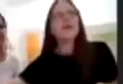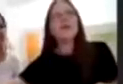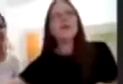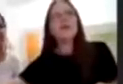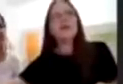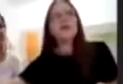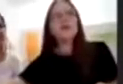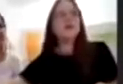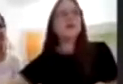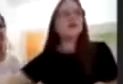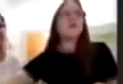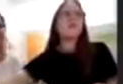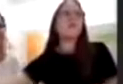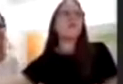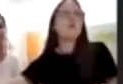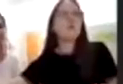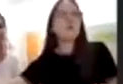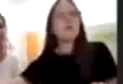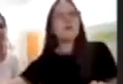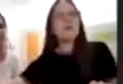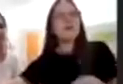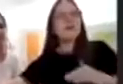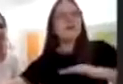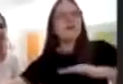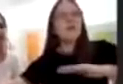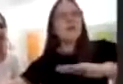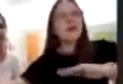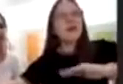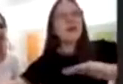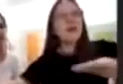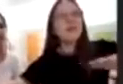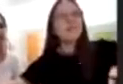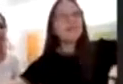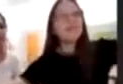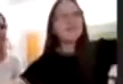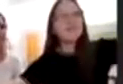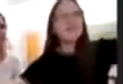deterioro, o esta